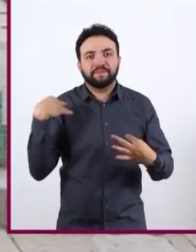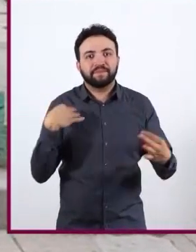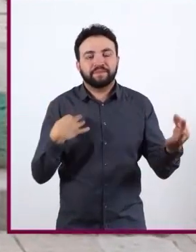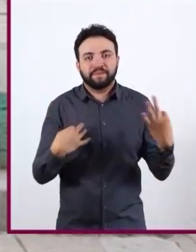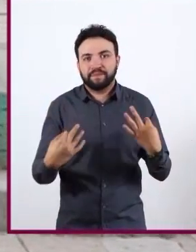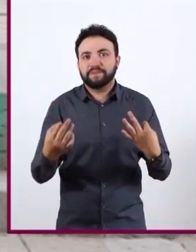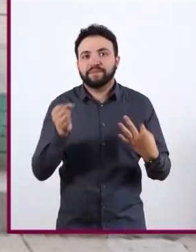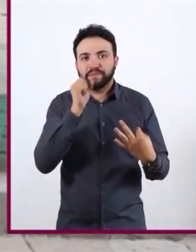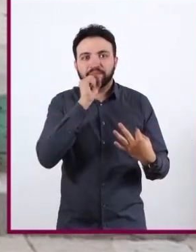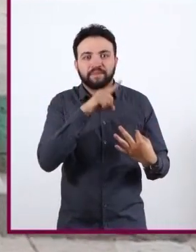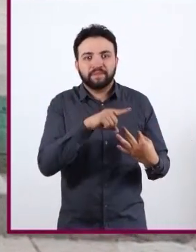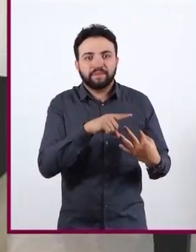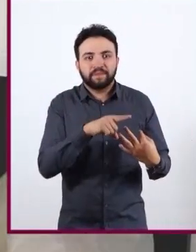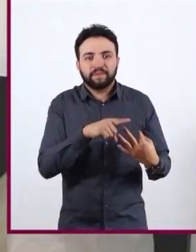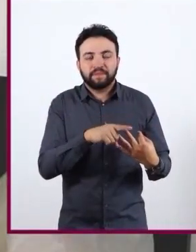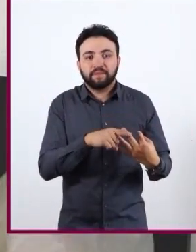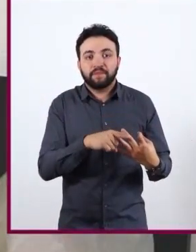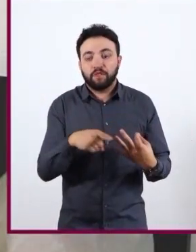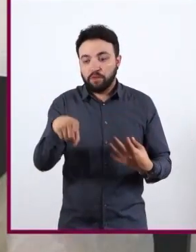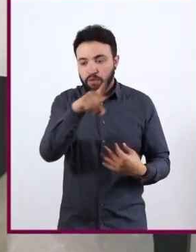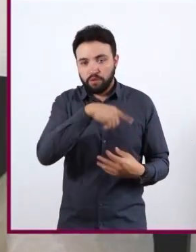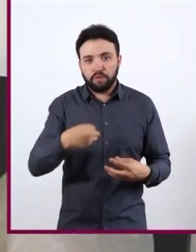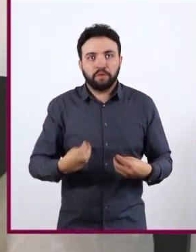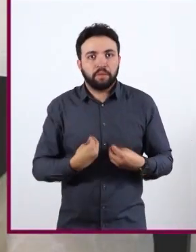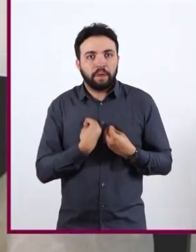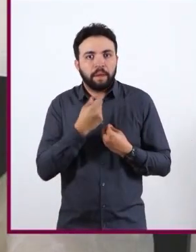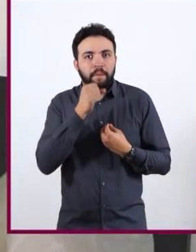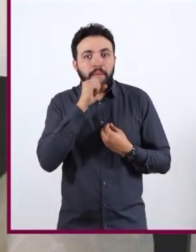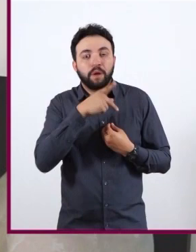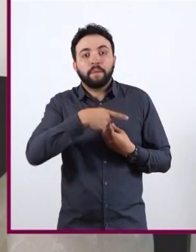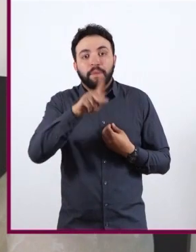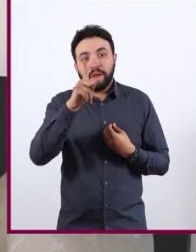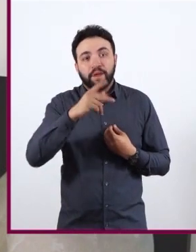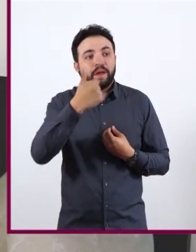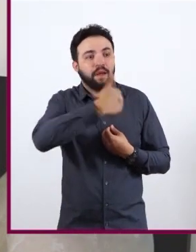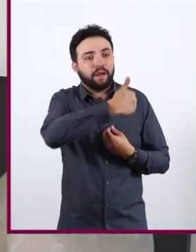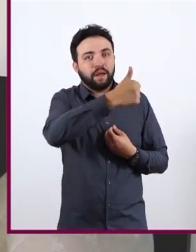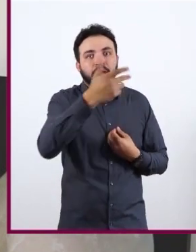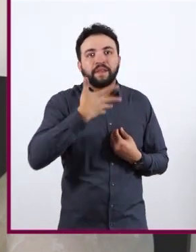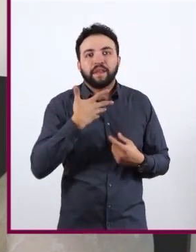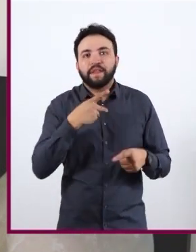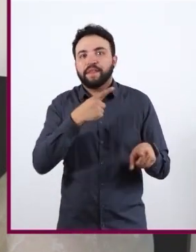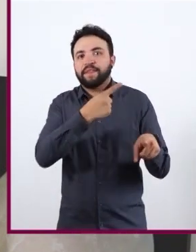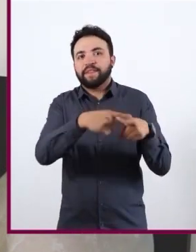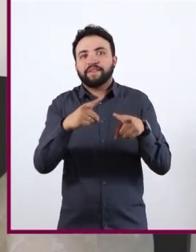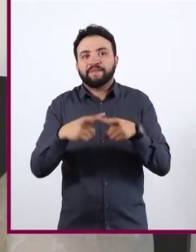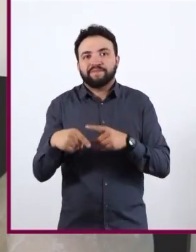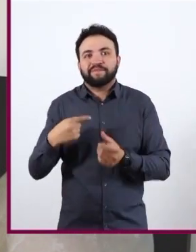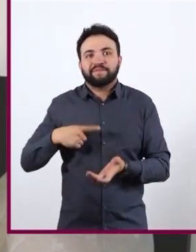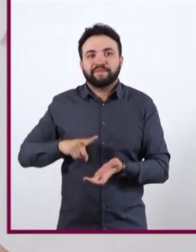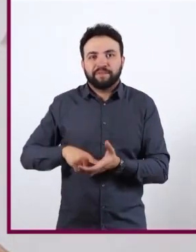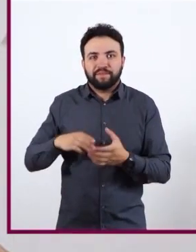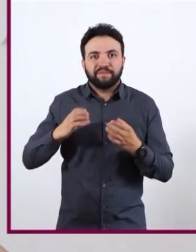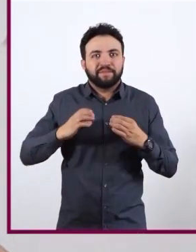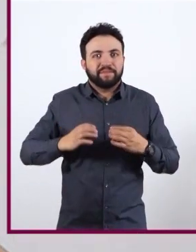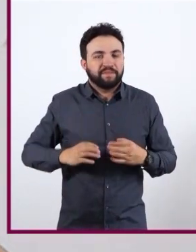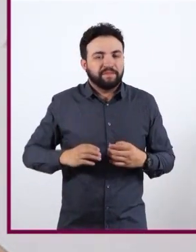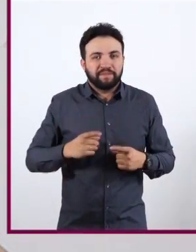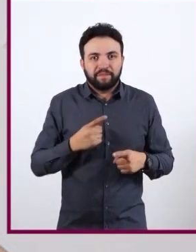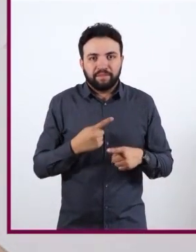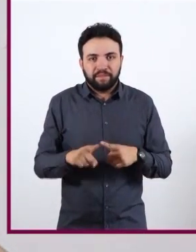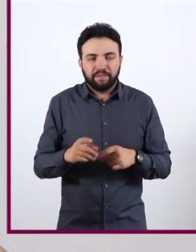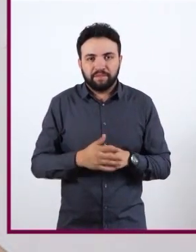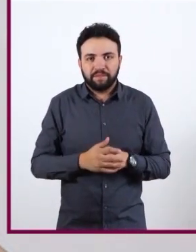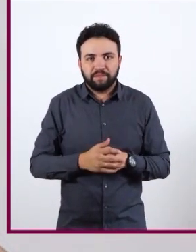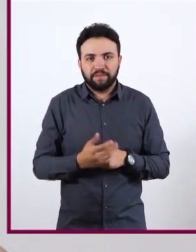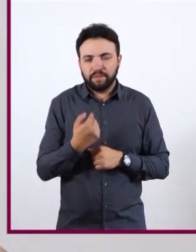subjetiva. Aunque todos vivamos lo mismo, cada uno reaccionamos de manera distinta. A mí lo que me